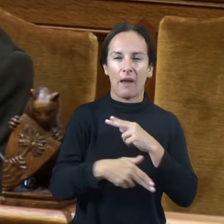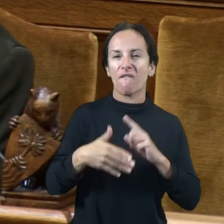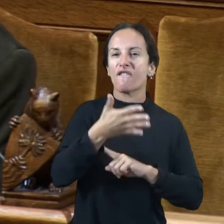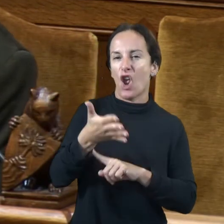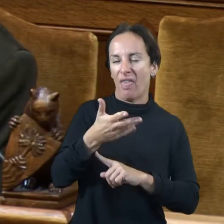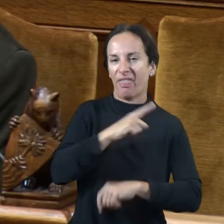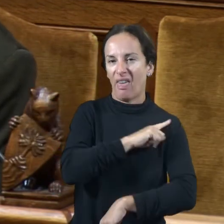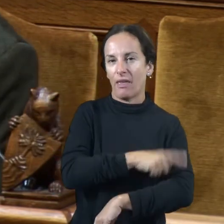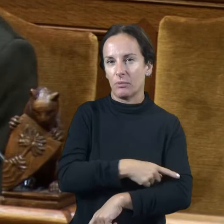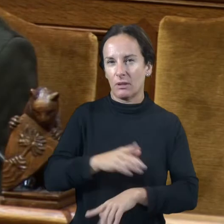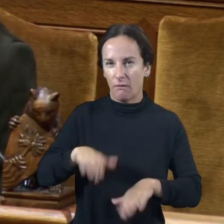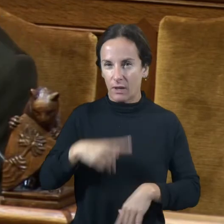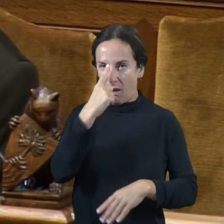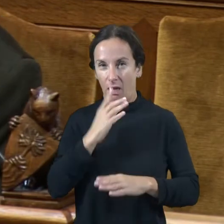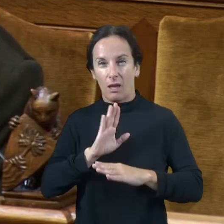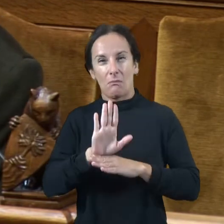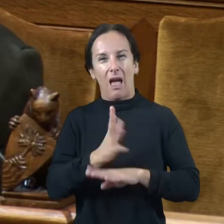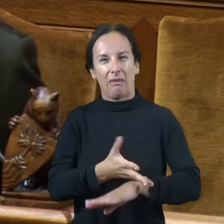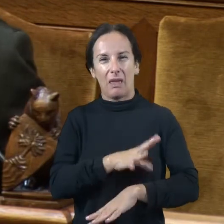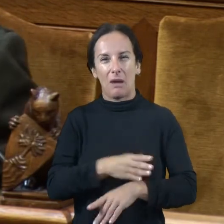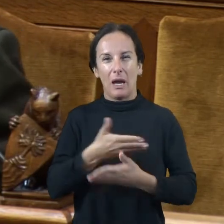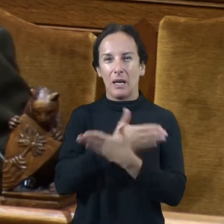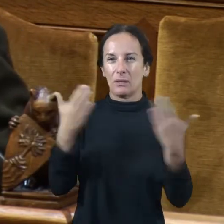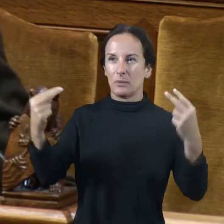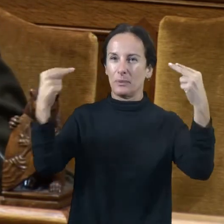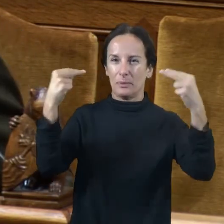fuera de Mallorca que no es buena esta imatge gracias